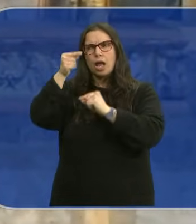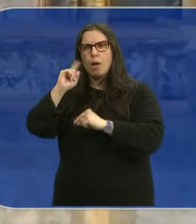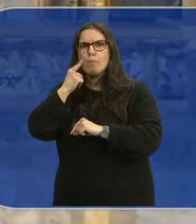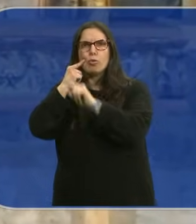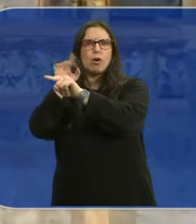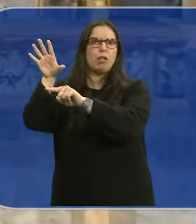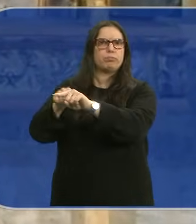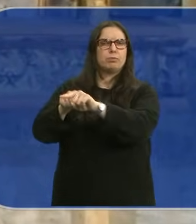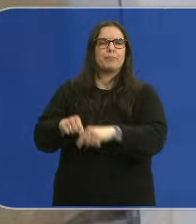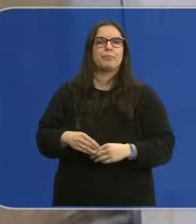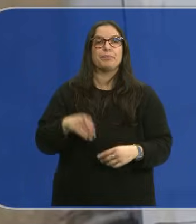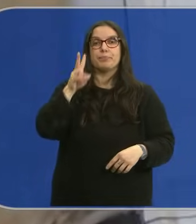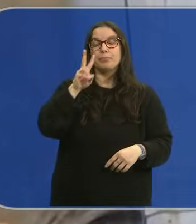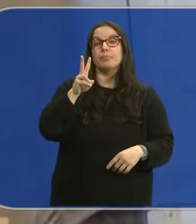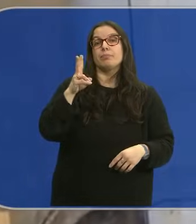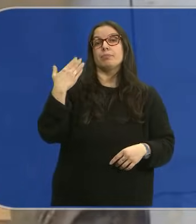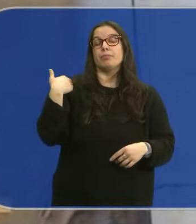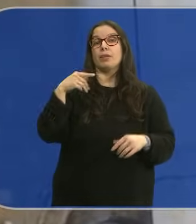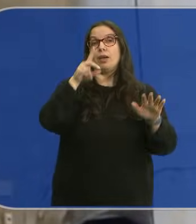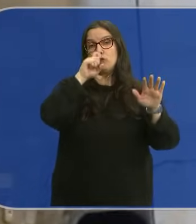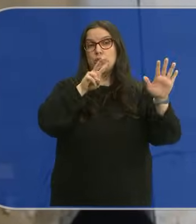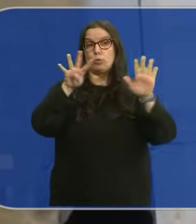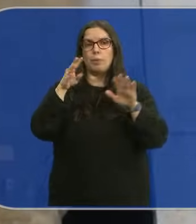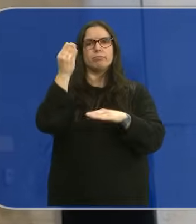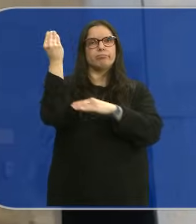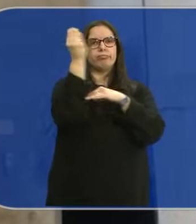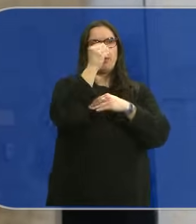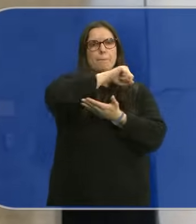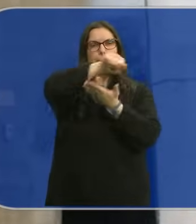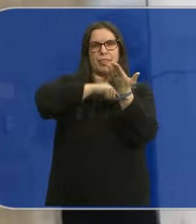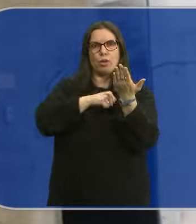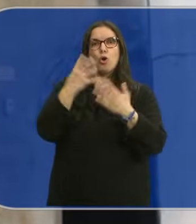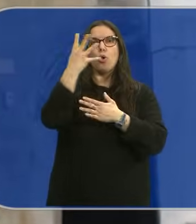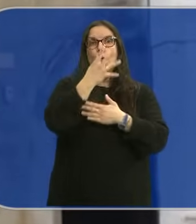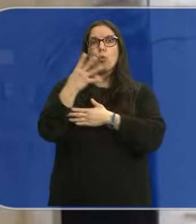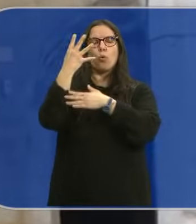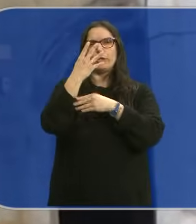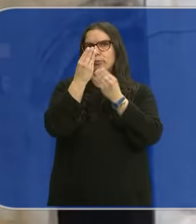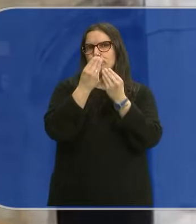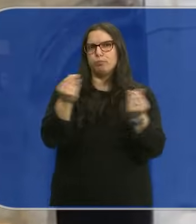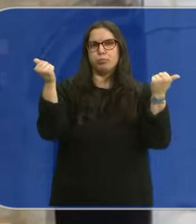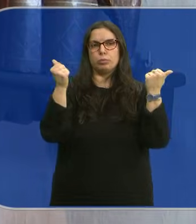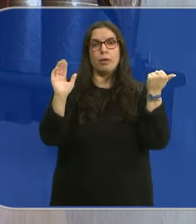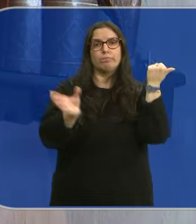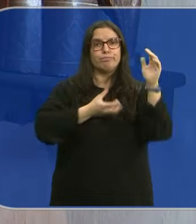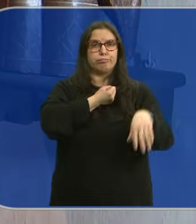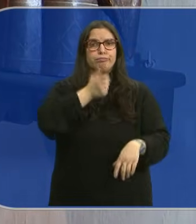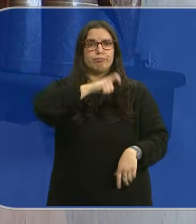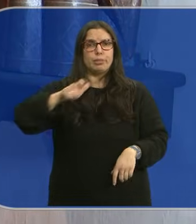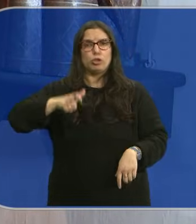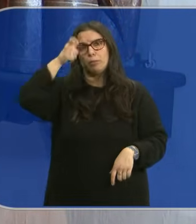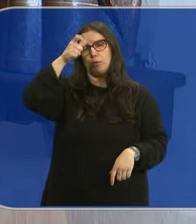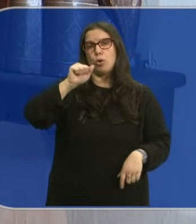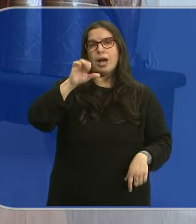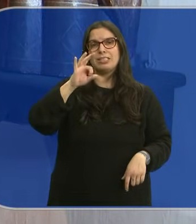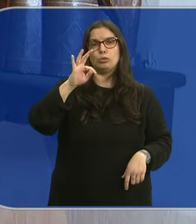Estas hornacinas llevan vacías desde una noche de julio de 1979. Los 4 evangelistas de Gil de Siloé desaparecieron para disgusto de los parroquianos de